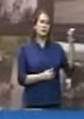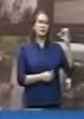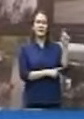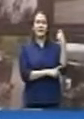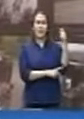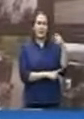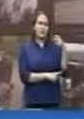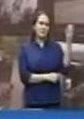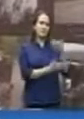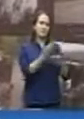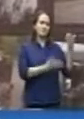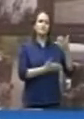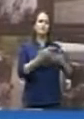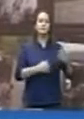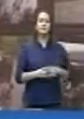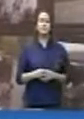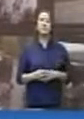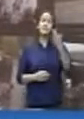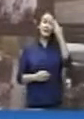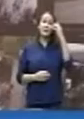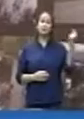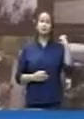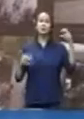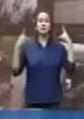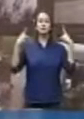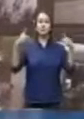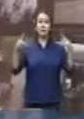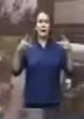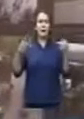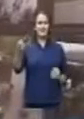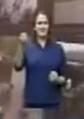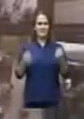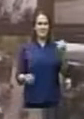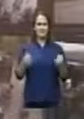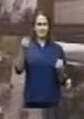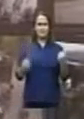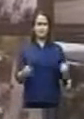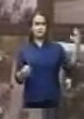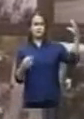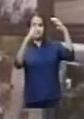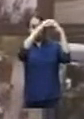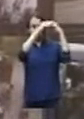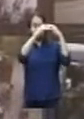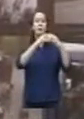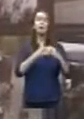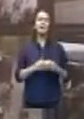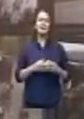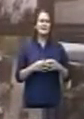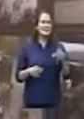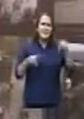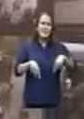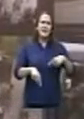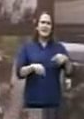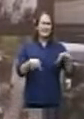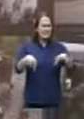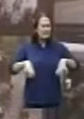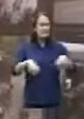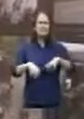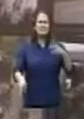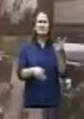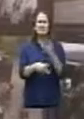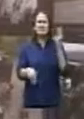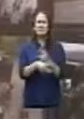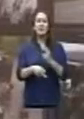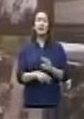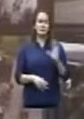Compañeros y televidentes, a raíz del paro camionero y de los actos delictivos que se presentaron en el marco de este, la Fiscalía General de la Nación tomó